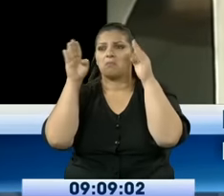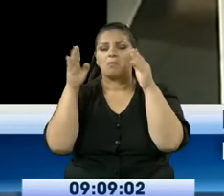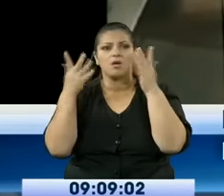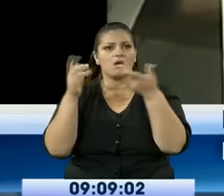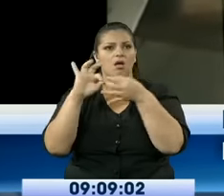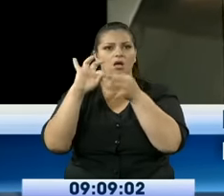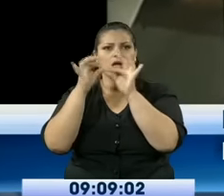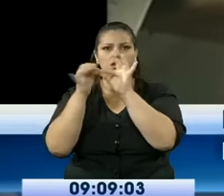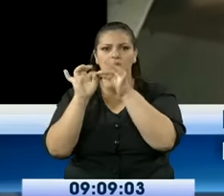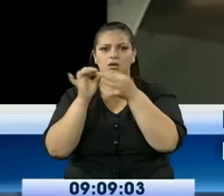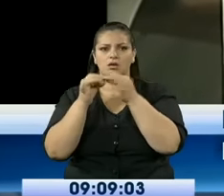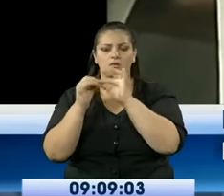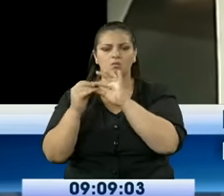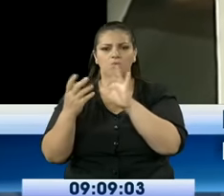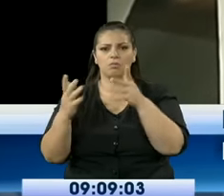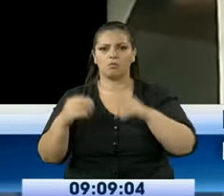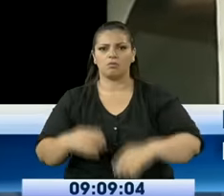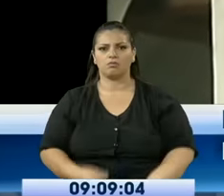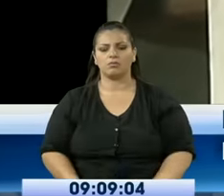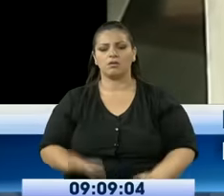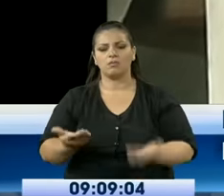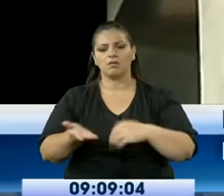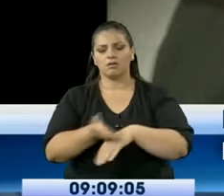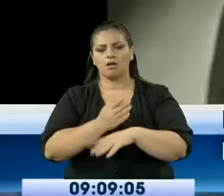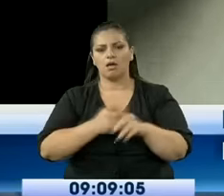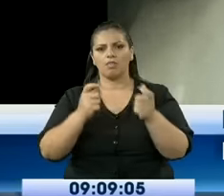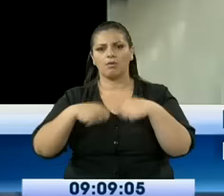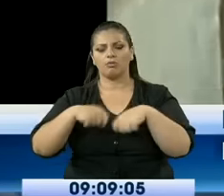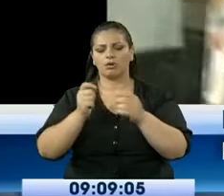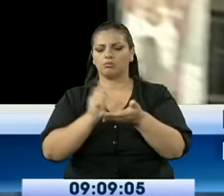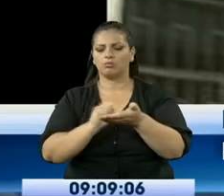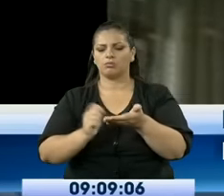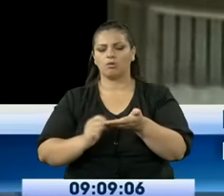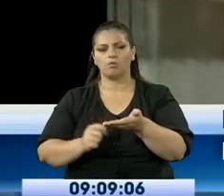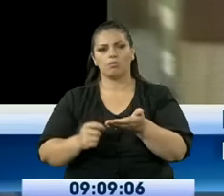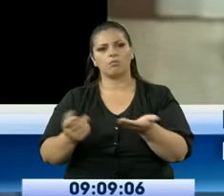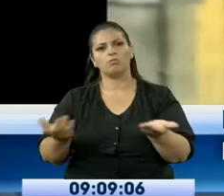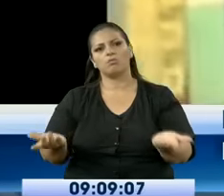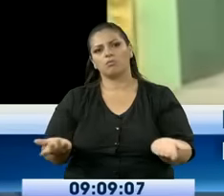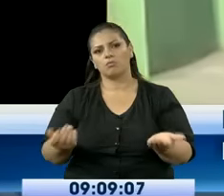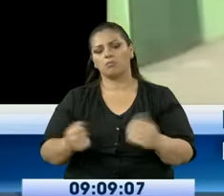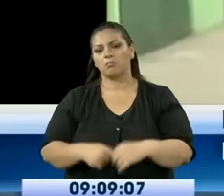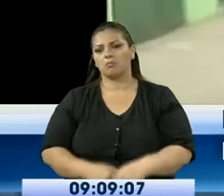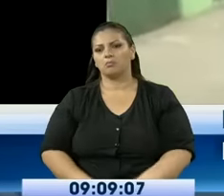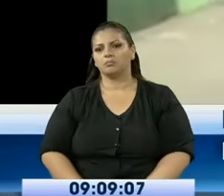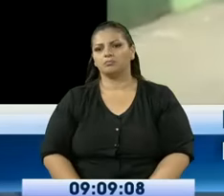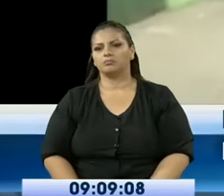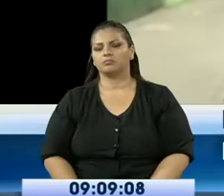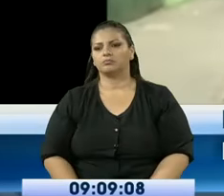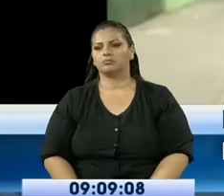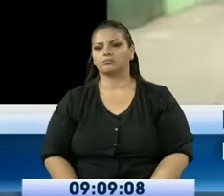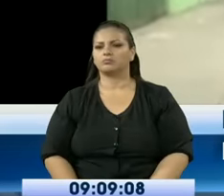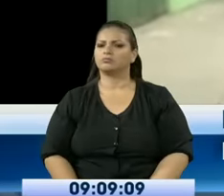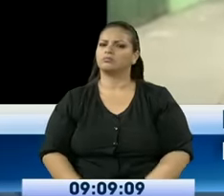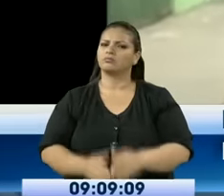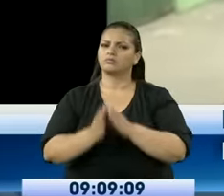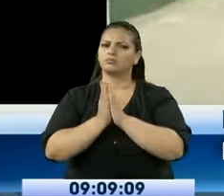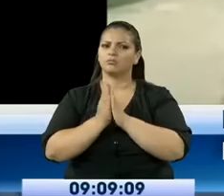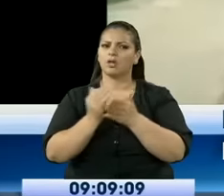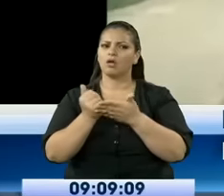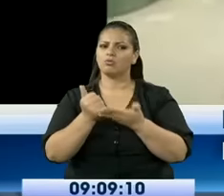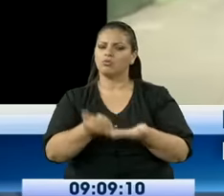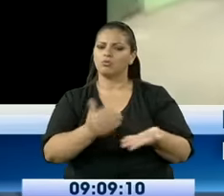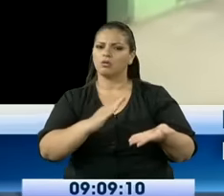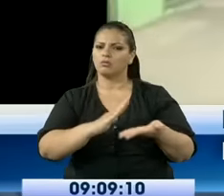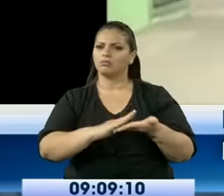quienes tenían que poner esas luminarias. No es que estamos pidiendo para nosotros, estamos pidiendo es para todo el sector. Muchas gracias. Claridad. Seguimos dialogando con